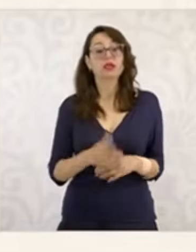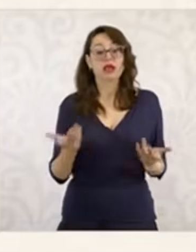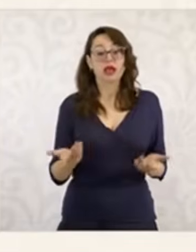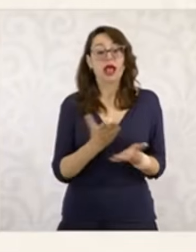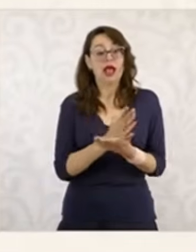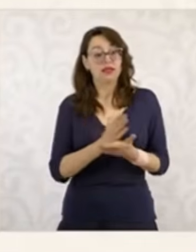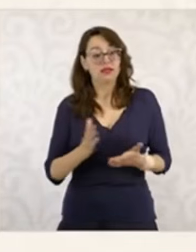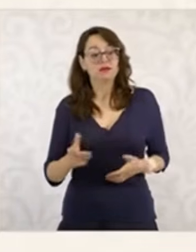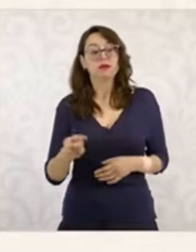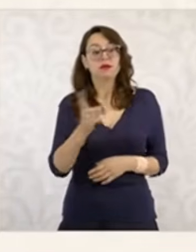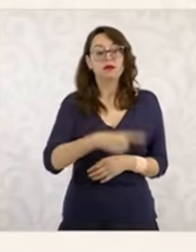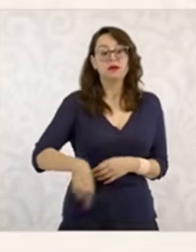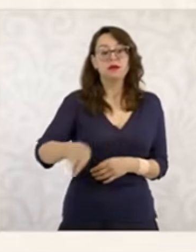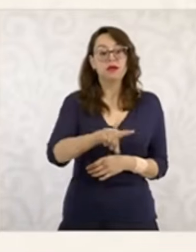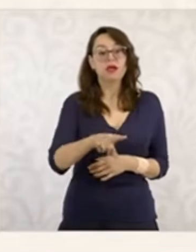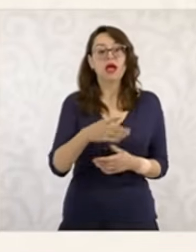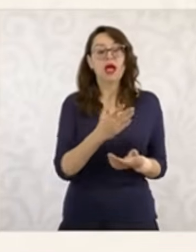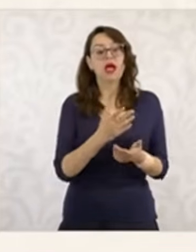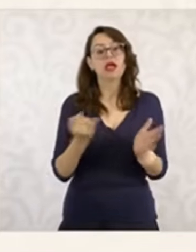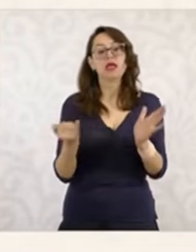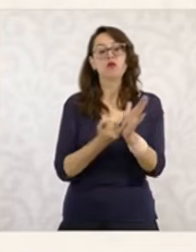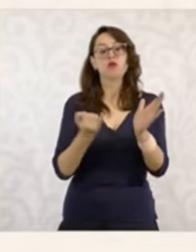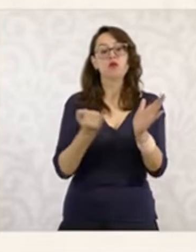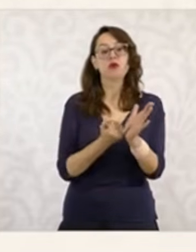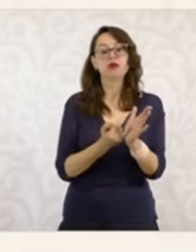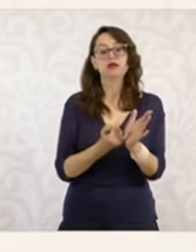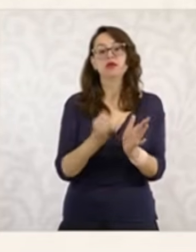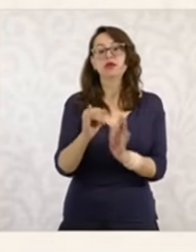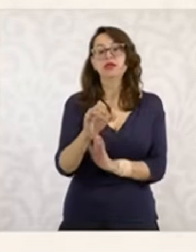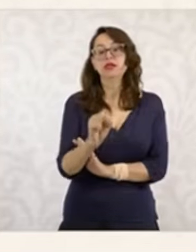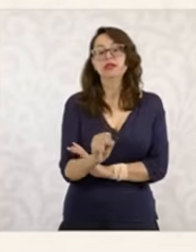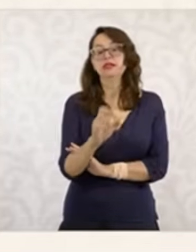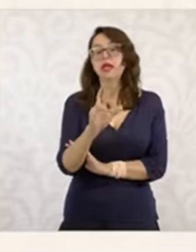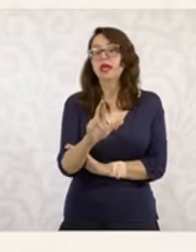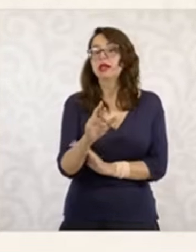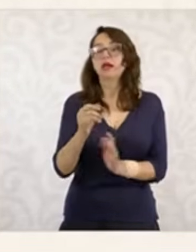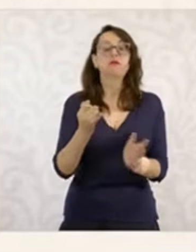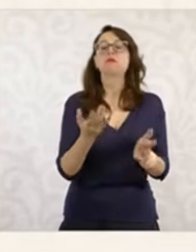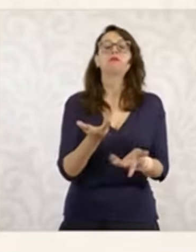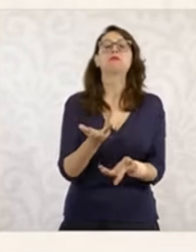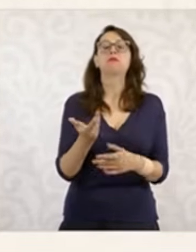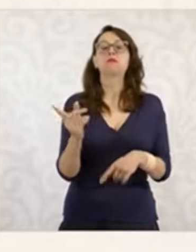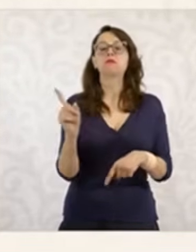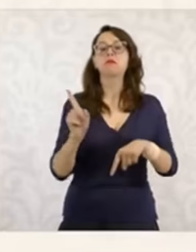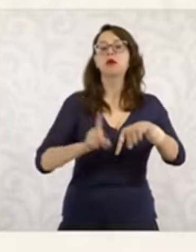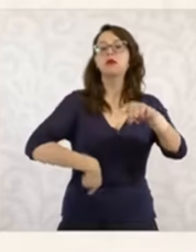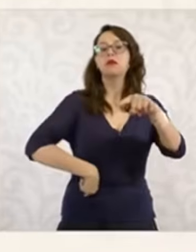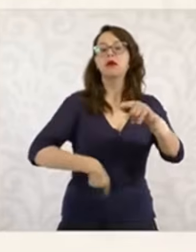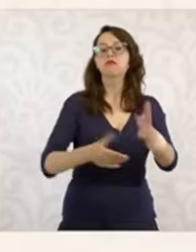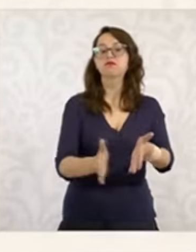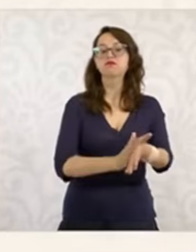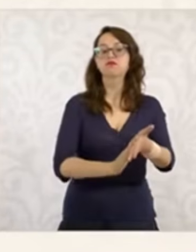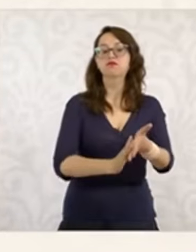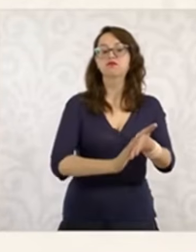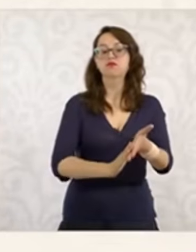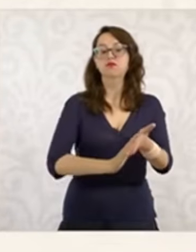del Centro, se les subsidia el impuesto sobre la renta parcialmente. La gran parte del impuesto, lo que